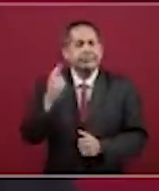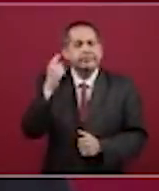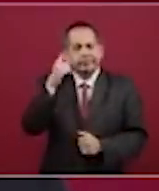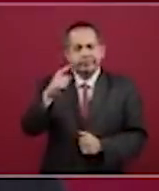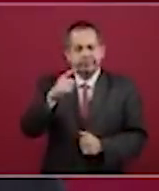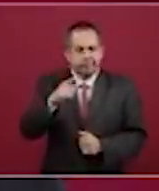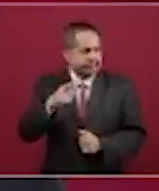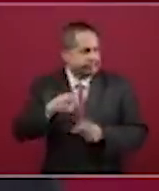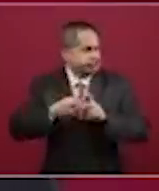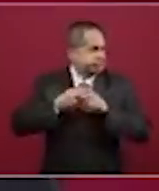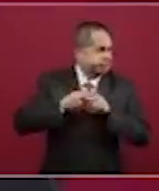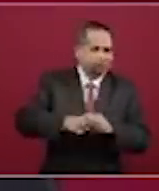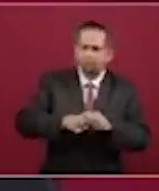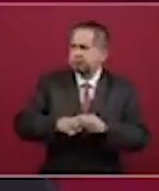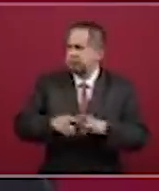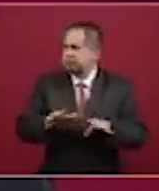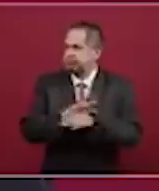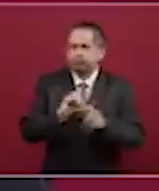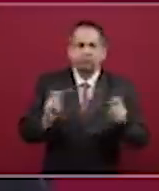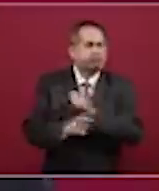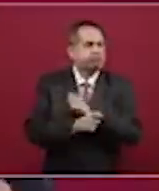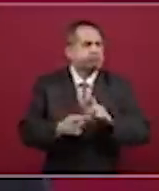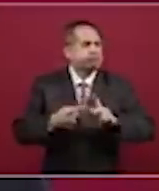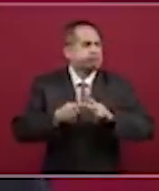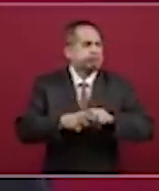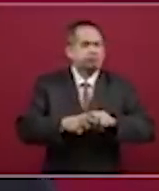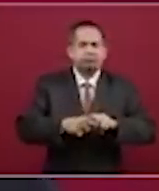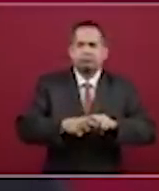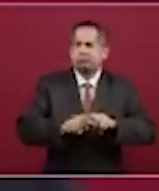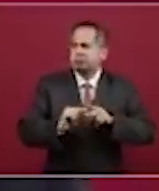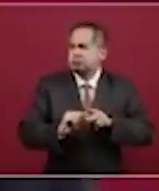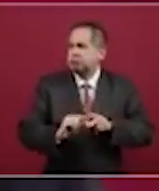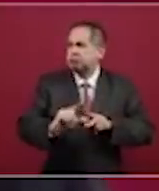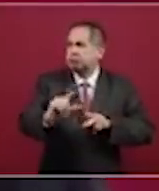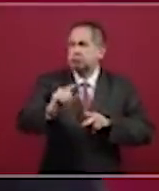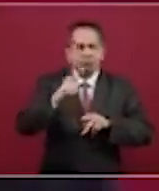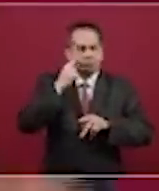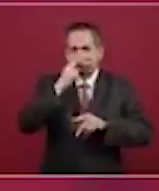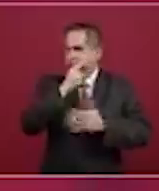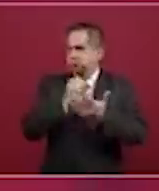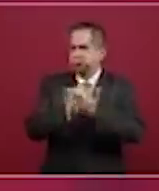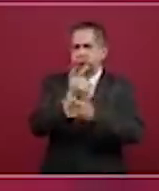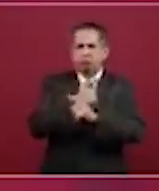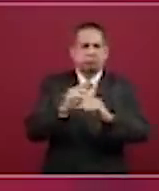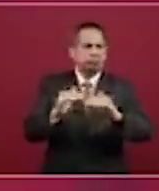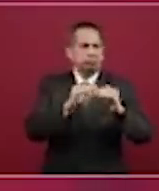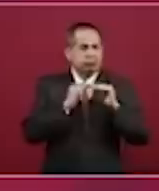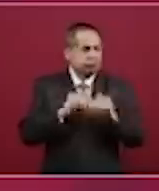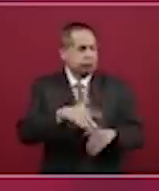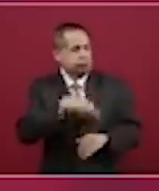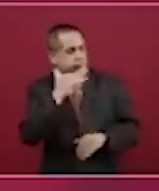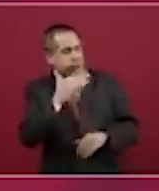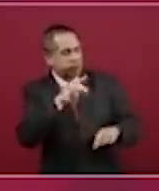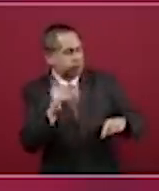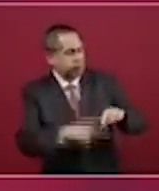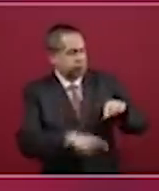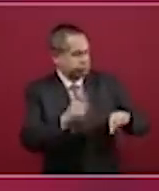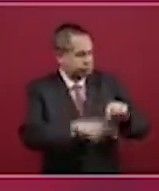para sentar las bases, crear el hábito democrático, erradicar la